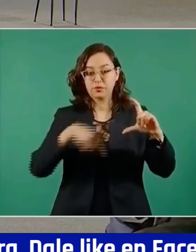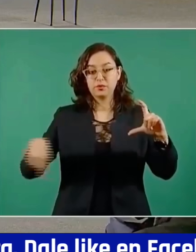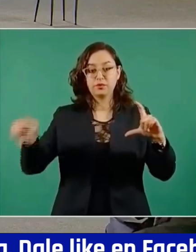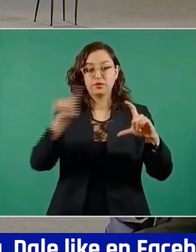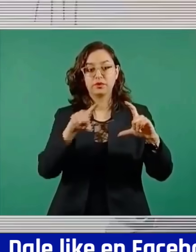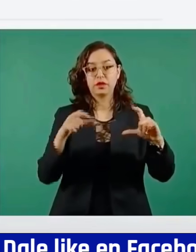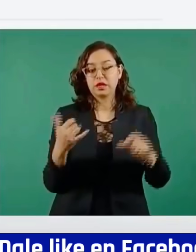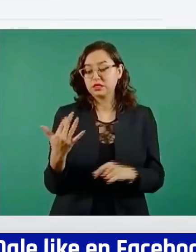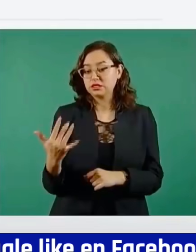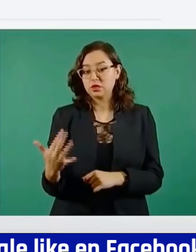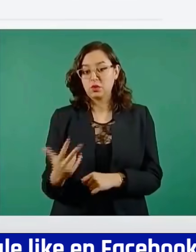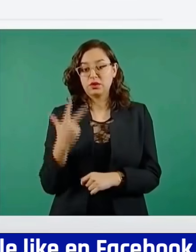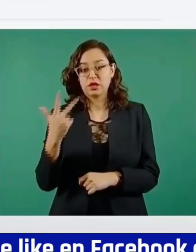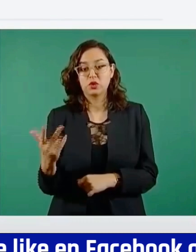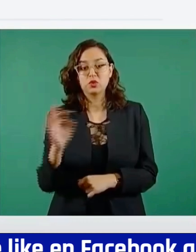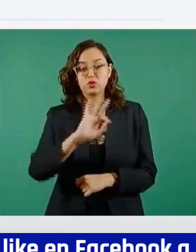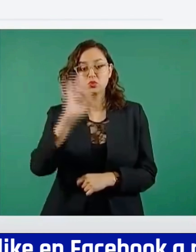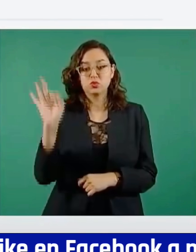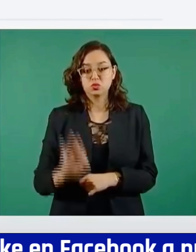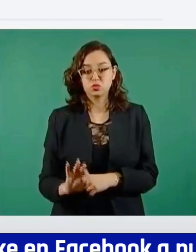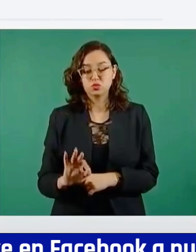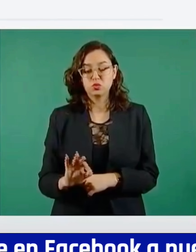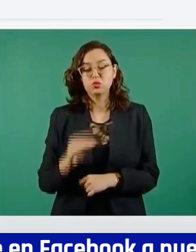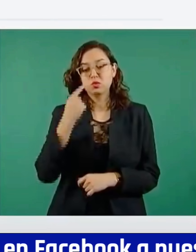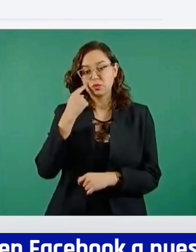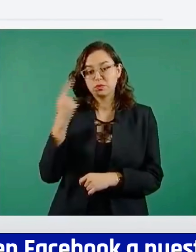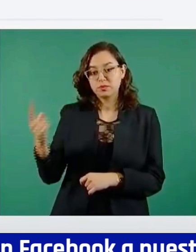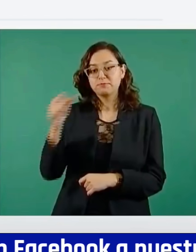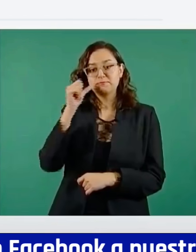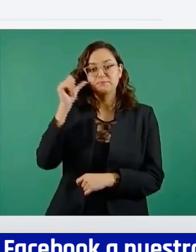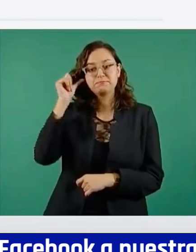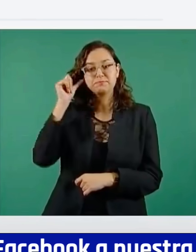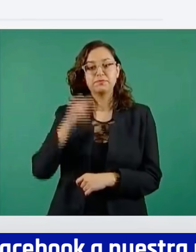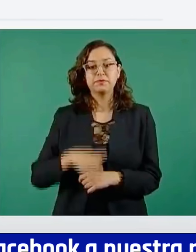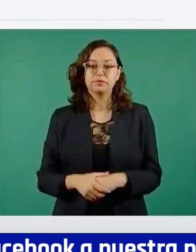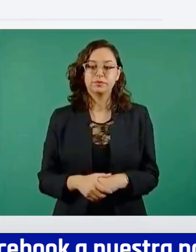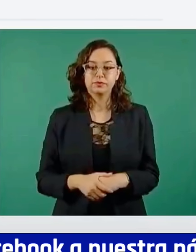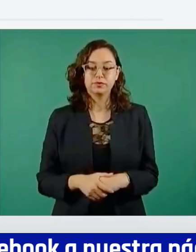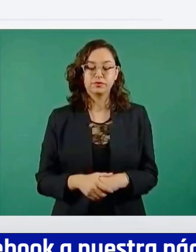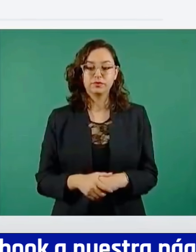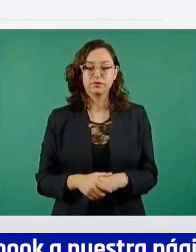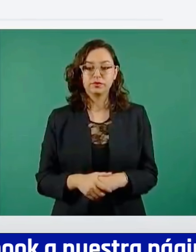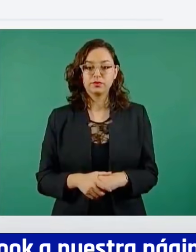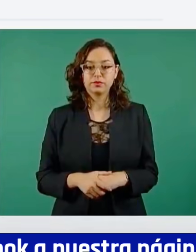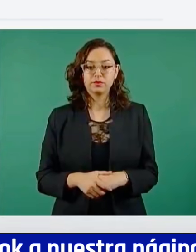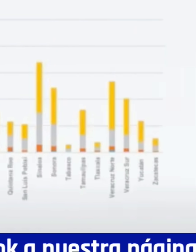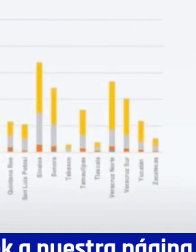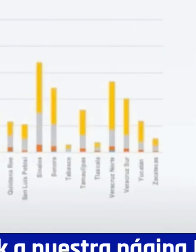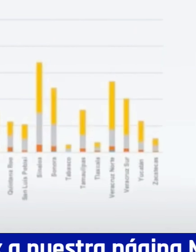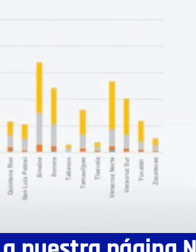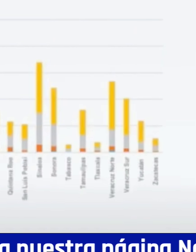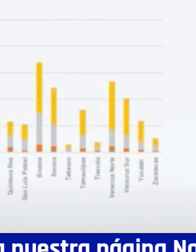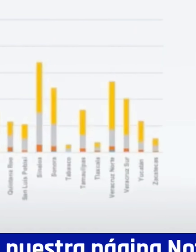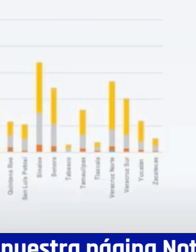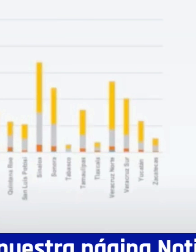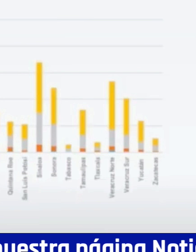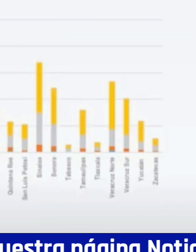que el 58% de los hospitalizados, esta gráfica es de ayer, tiene mayor a 50 años,